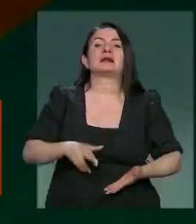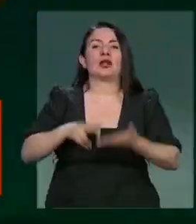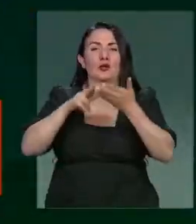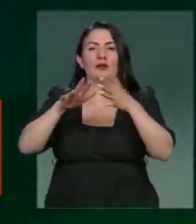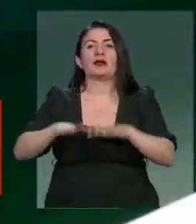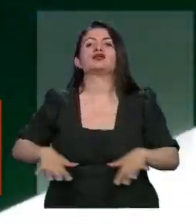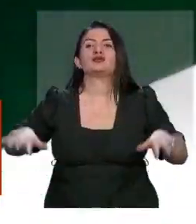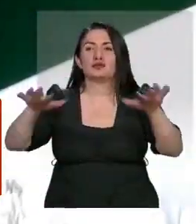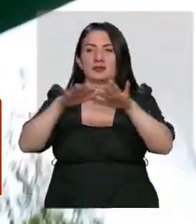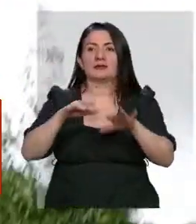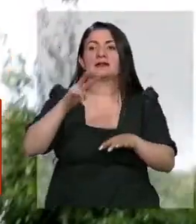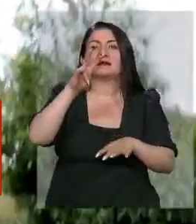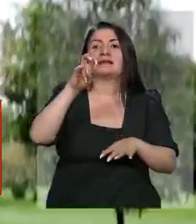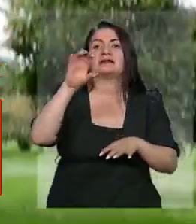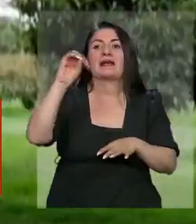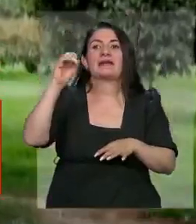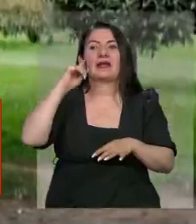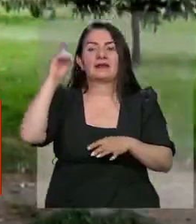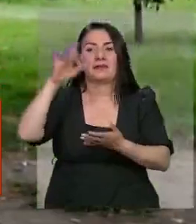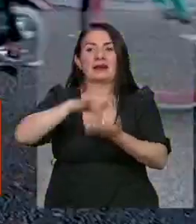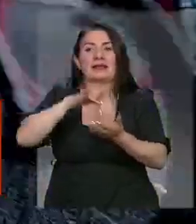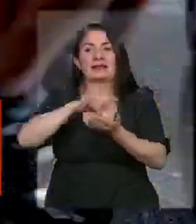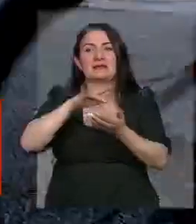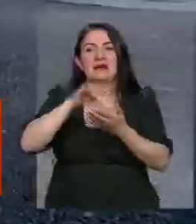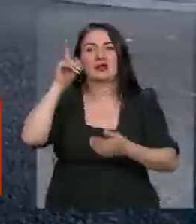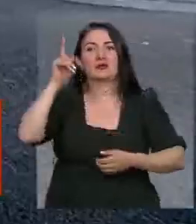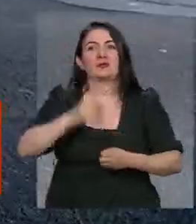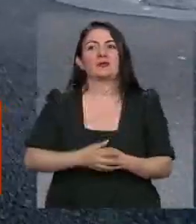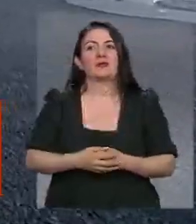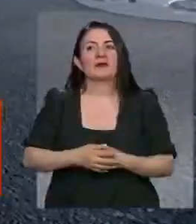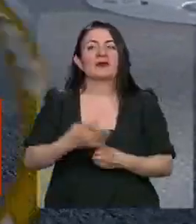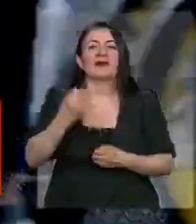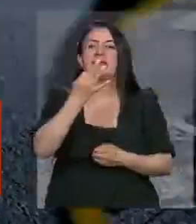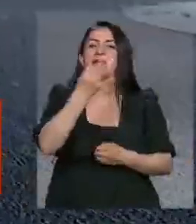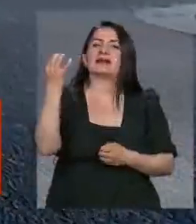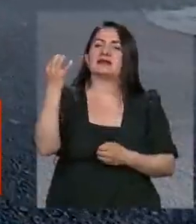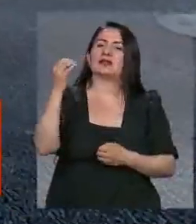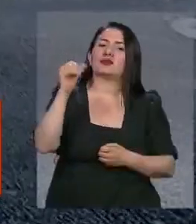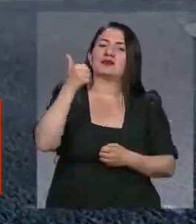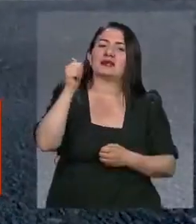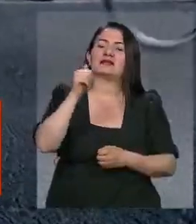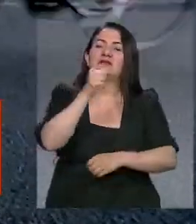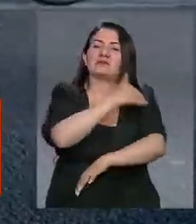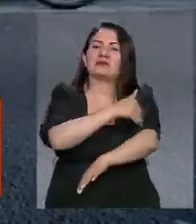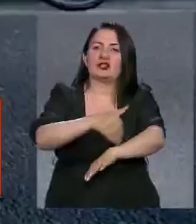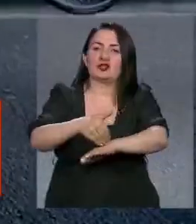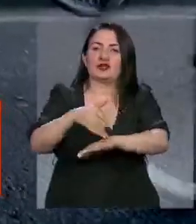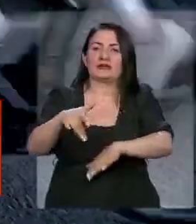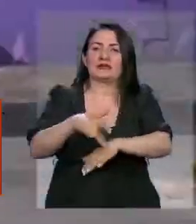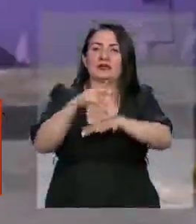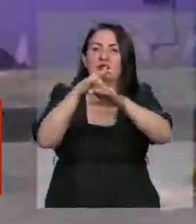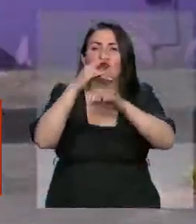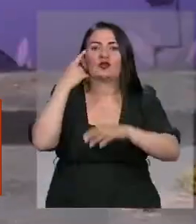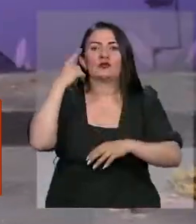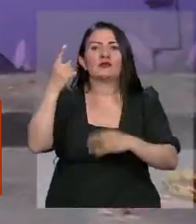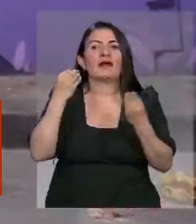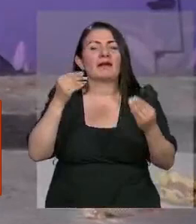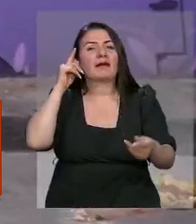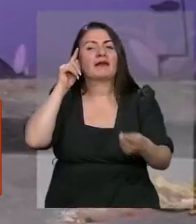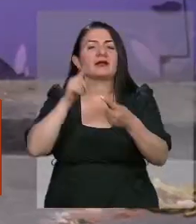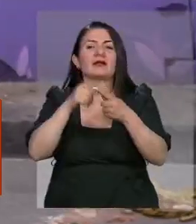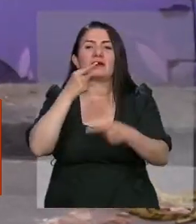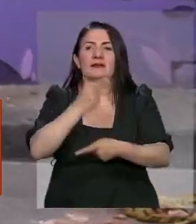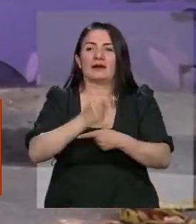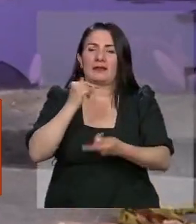zonas. 70 artistas participaron de esta maratón en la que hubo más de 310 millones de pesos en estímulos, que tendrán como resultado